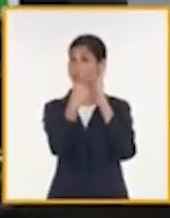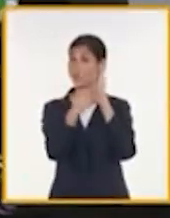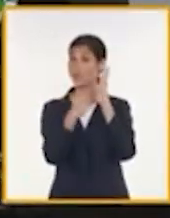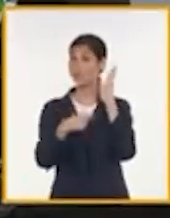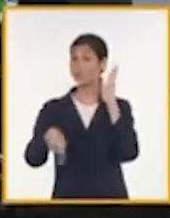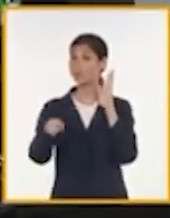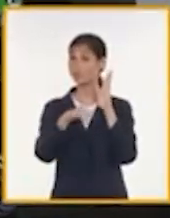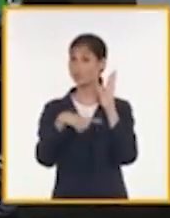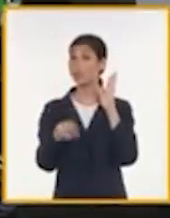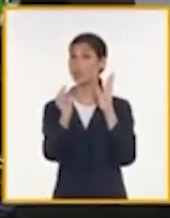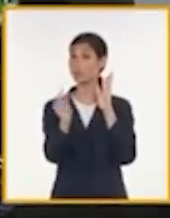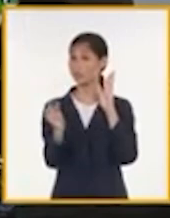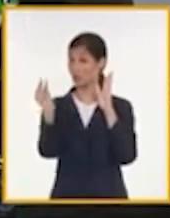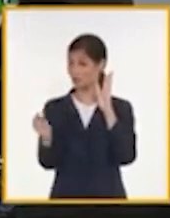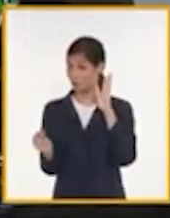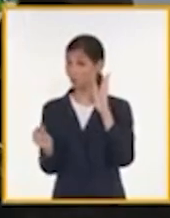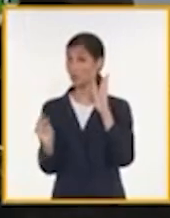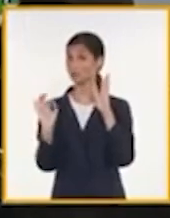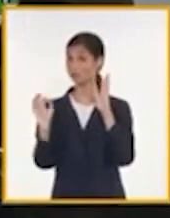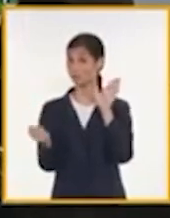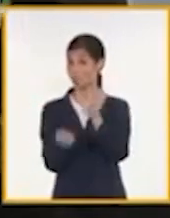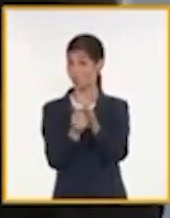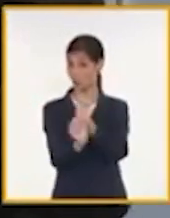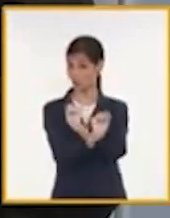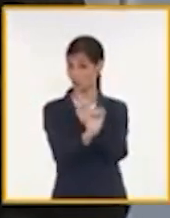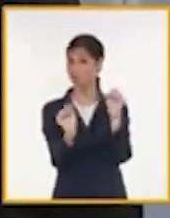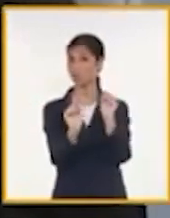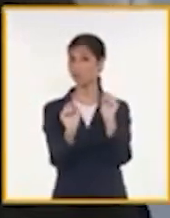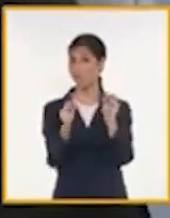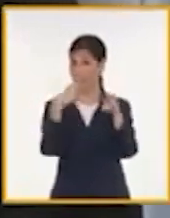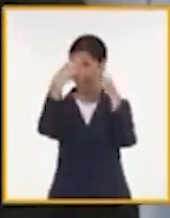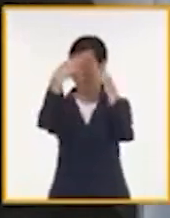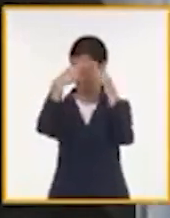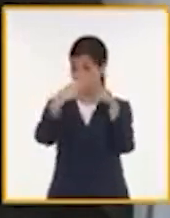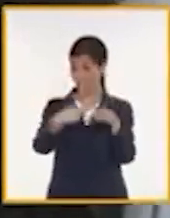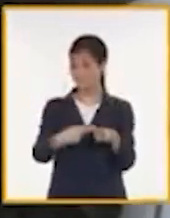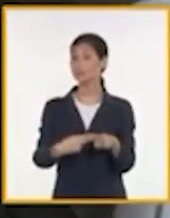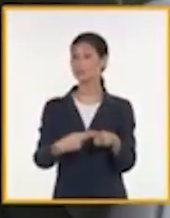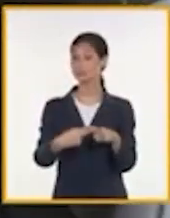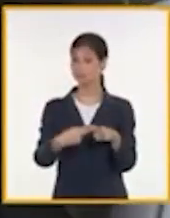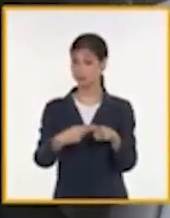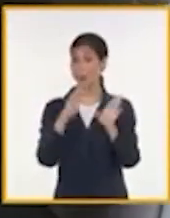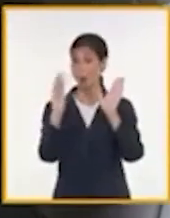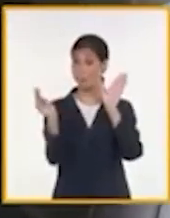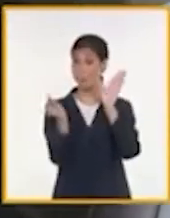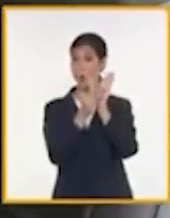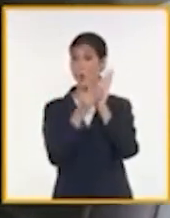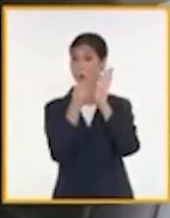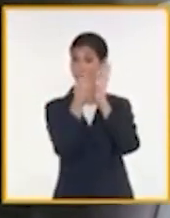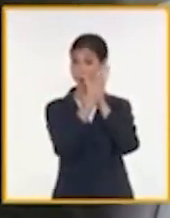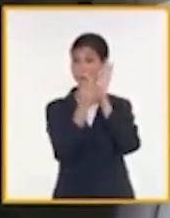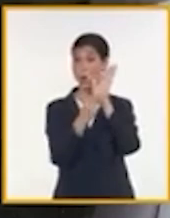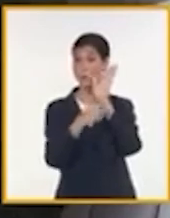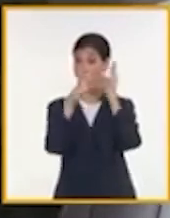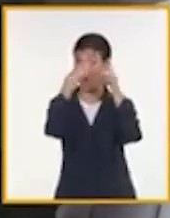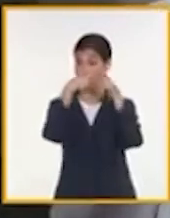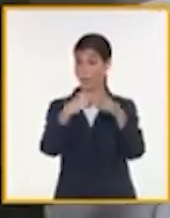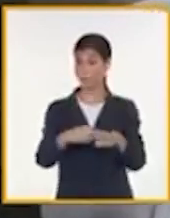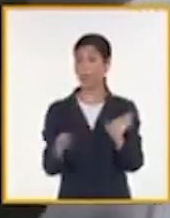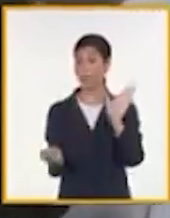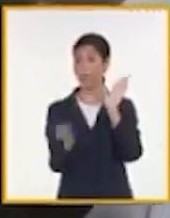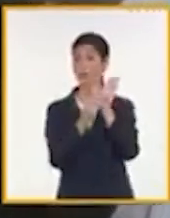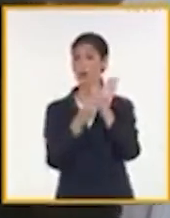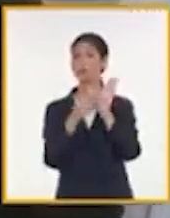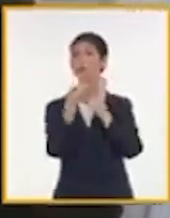lista de personas de los terroristas ya los norteamericanos tenían en su poder las autoridades estadounidens